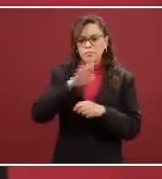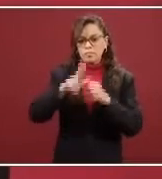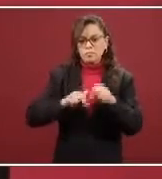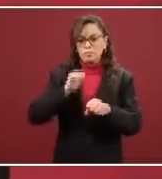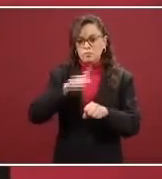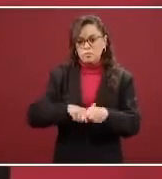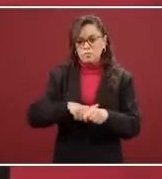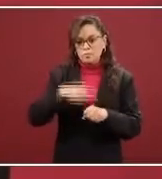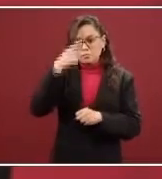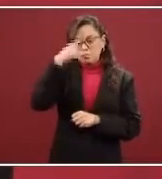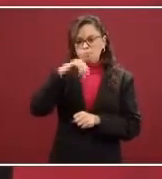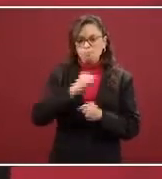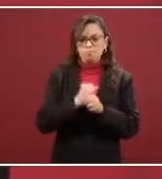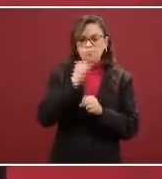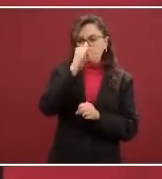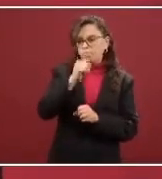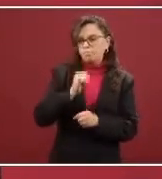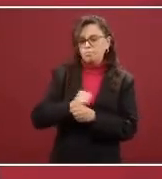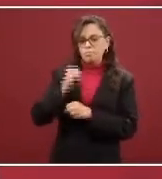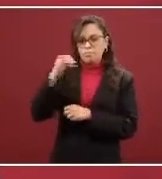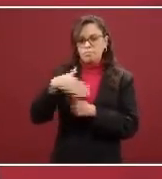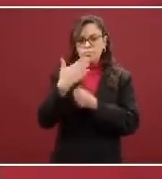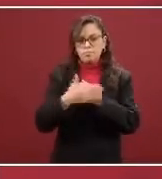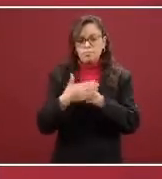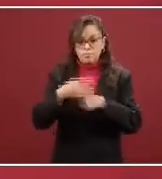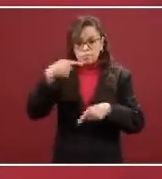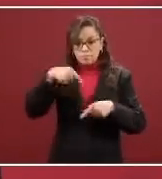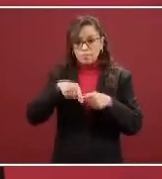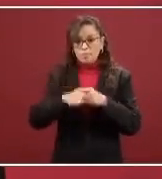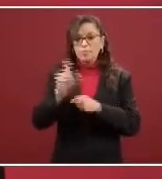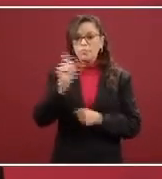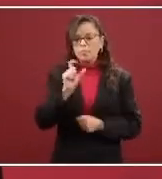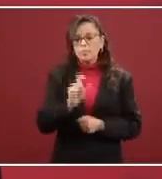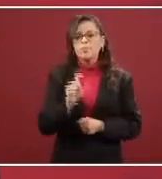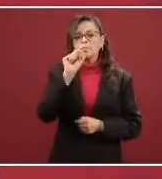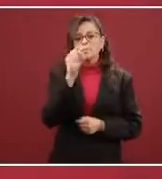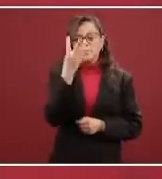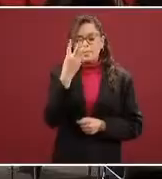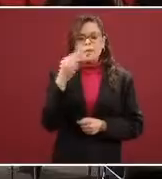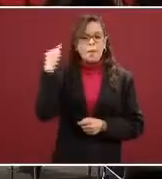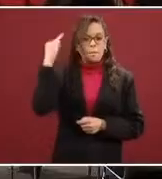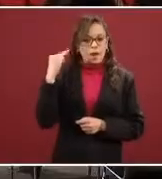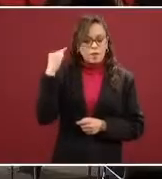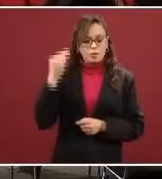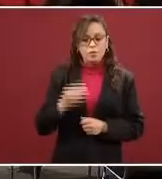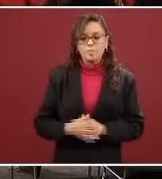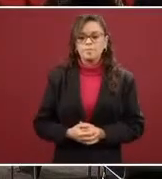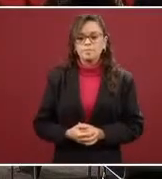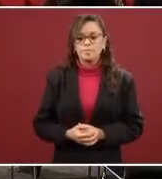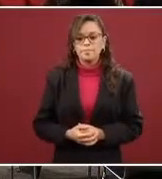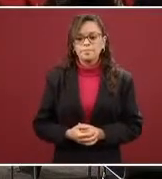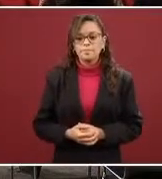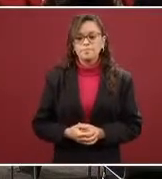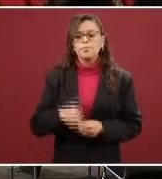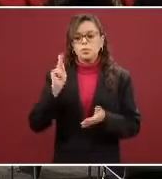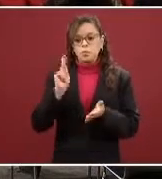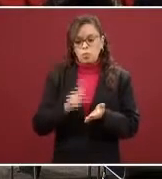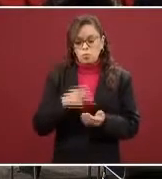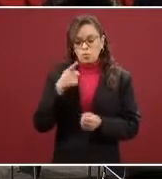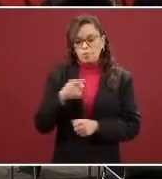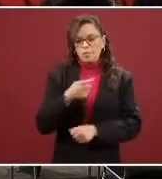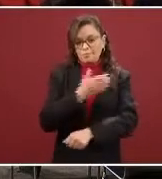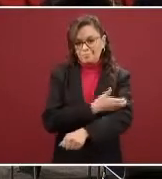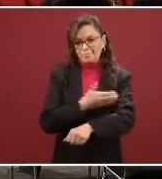Sana Distancia, que está próxima a iniciar ya el 23 de marzo. Nos acompaña también nuevamente el doctor Ruy